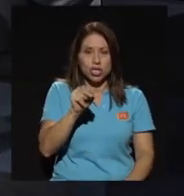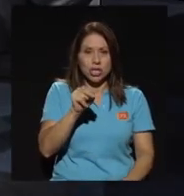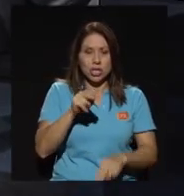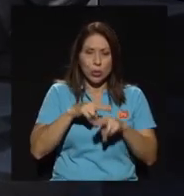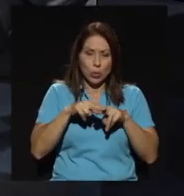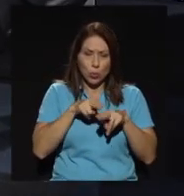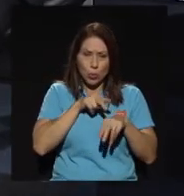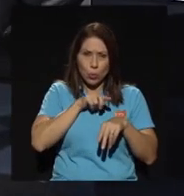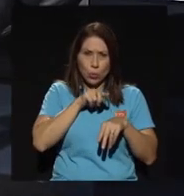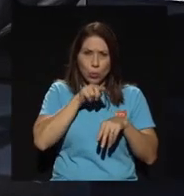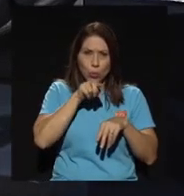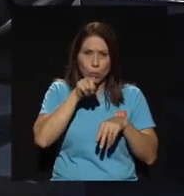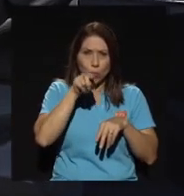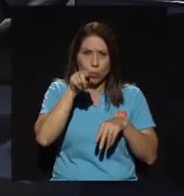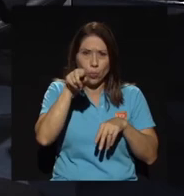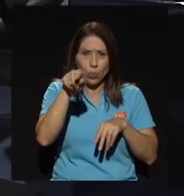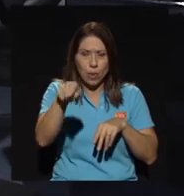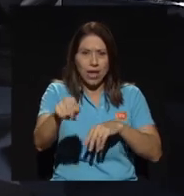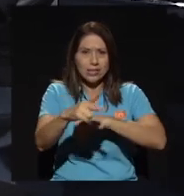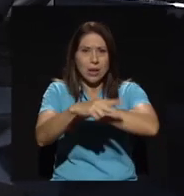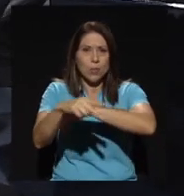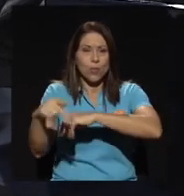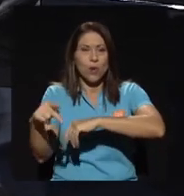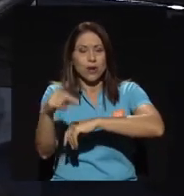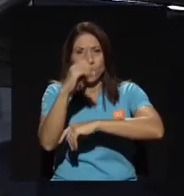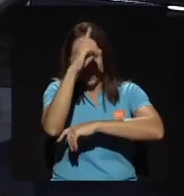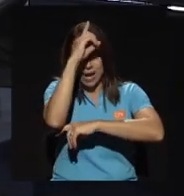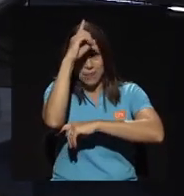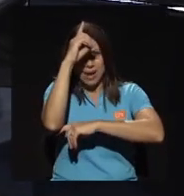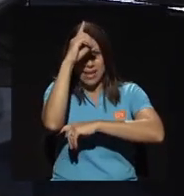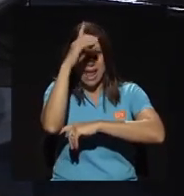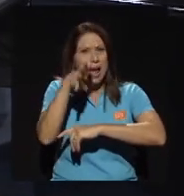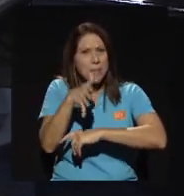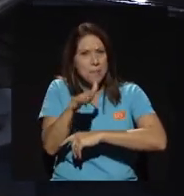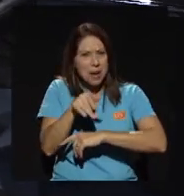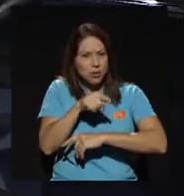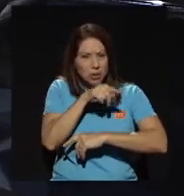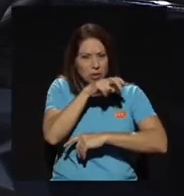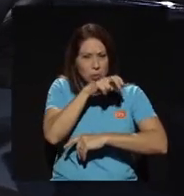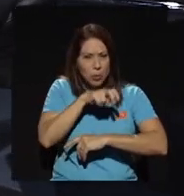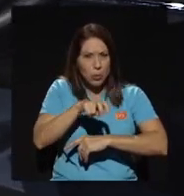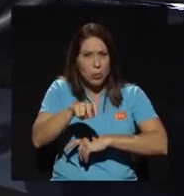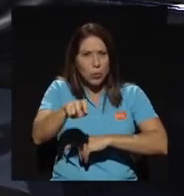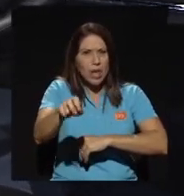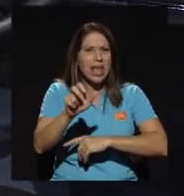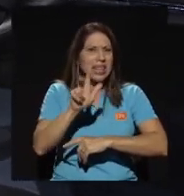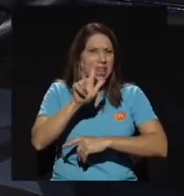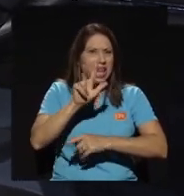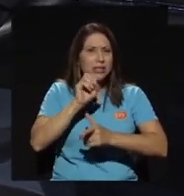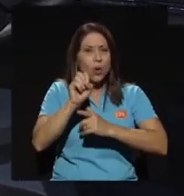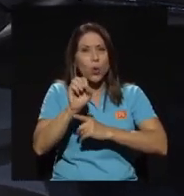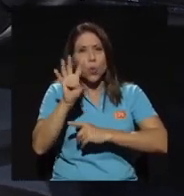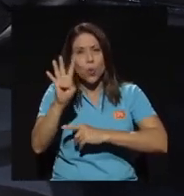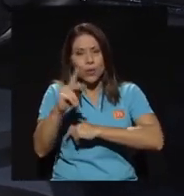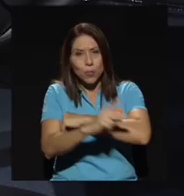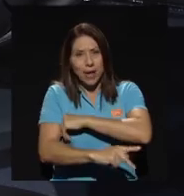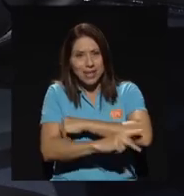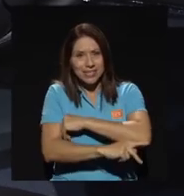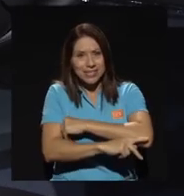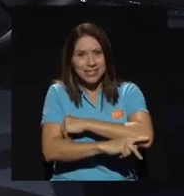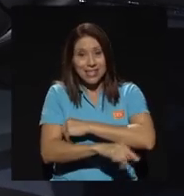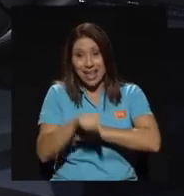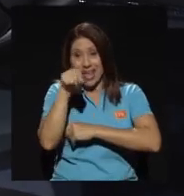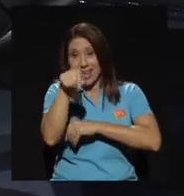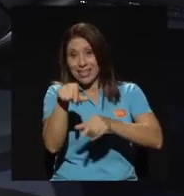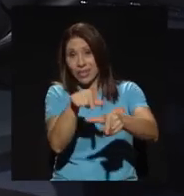duisburgo en alemania pasa como por tres o cuatro países y es un tren y así digamos este lugar en chongqing es la